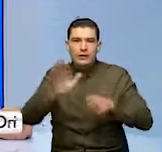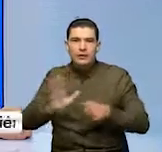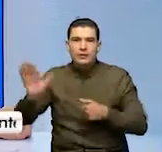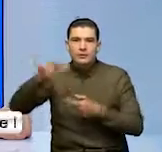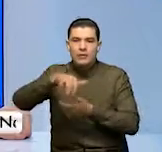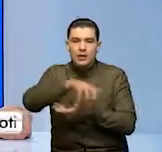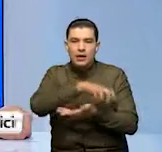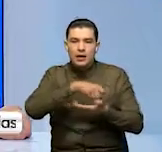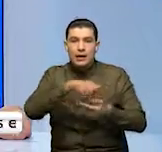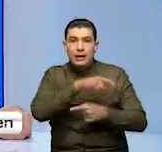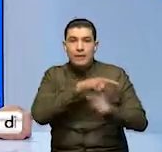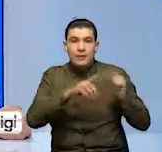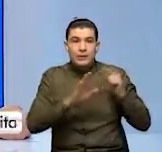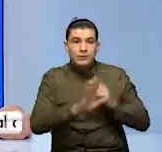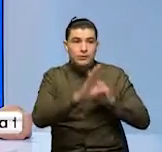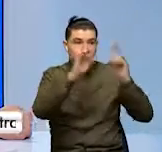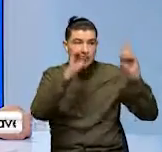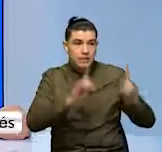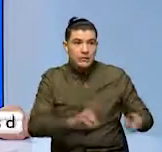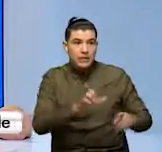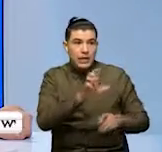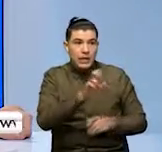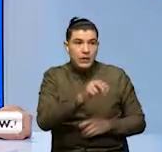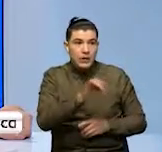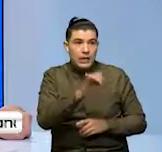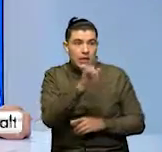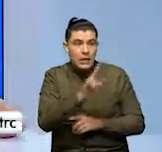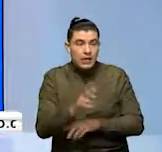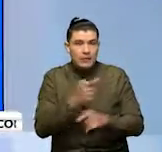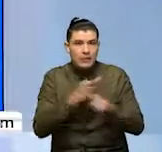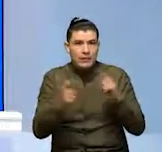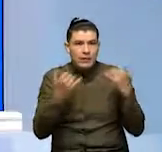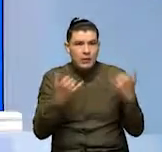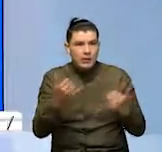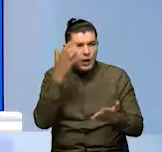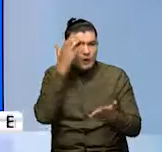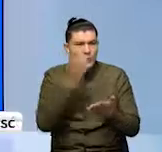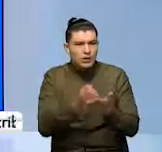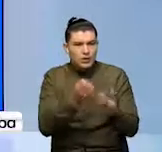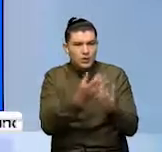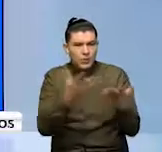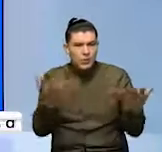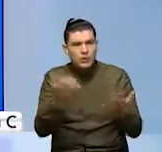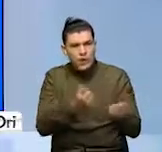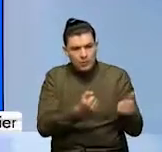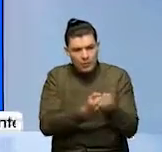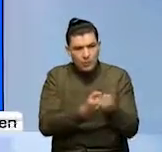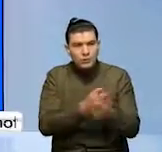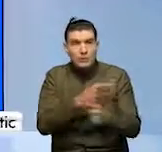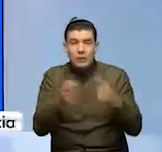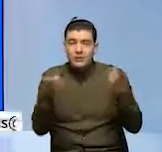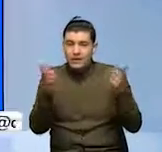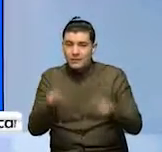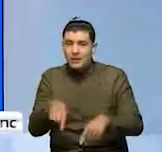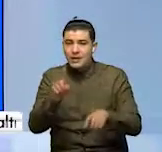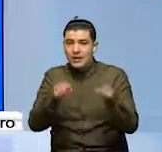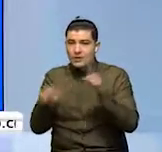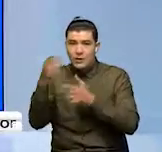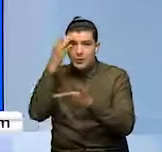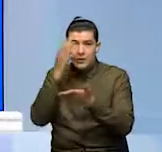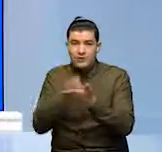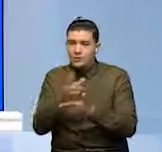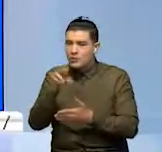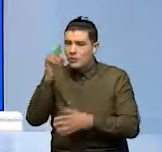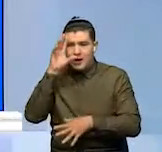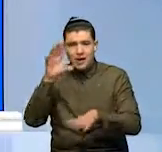pero la decisión del empresario le unidas gómez ha generado toda clase de opiniones de respaldo pero también de rechazo tras el abandono de su